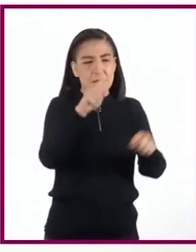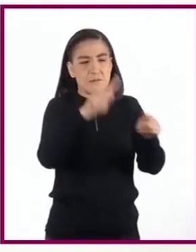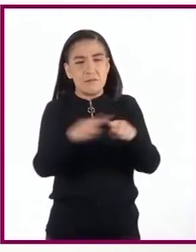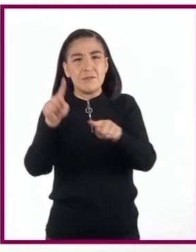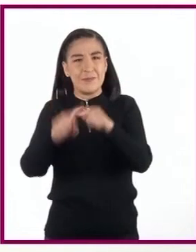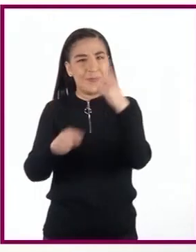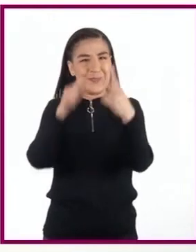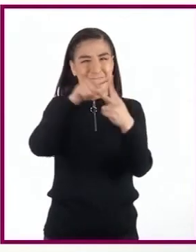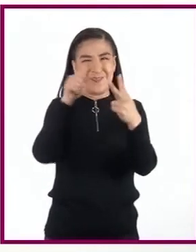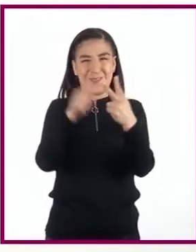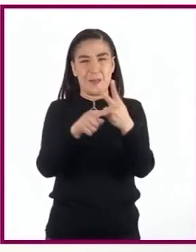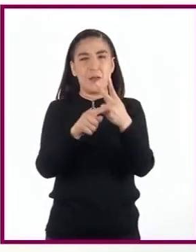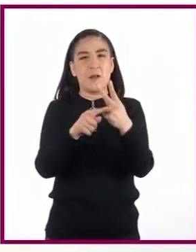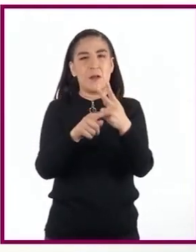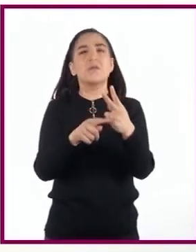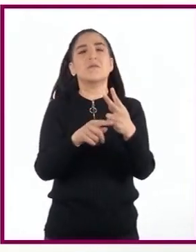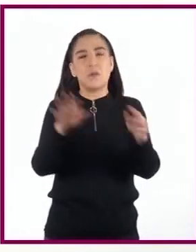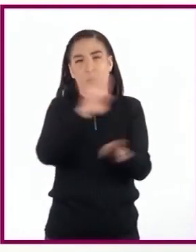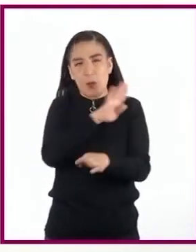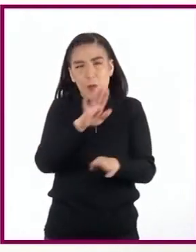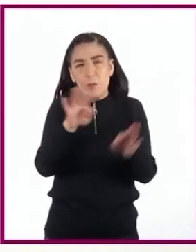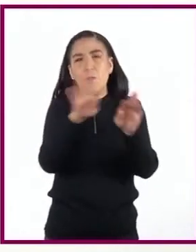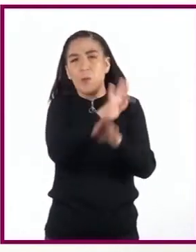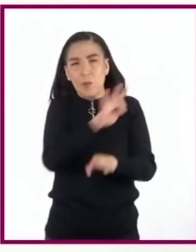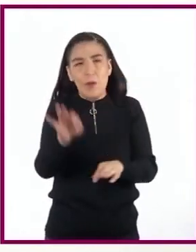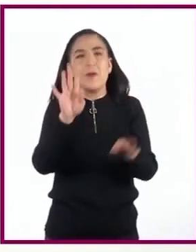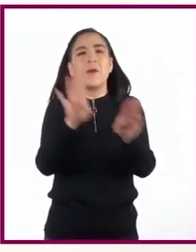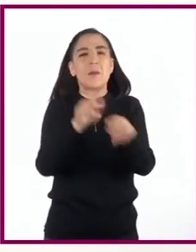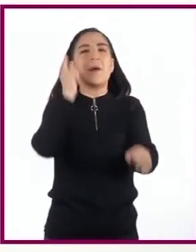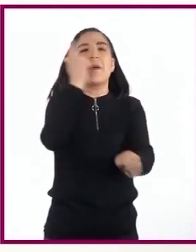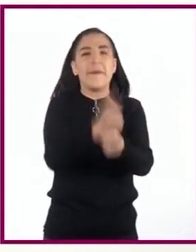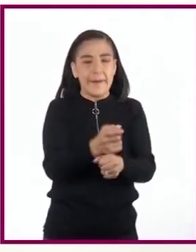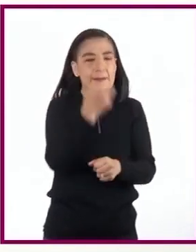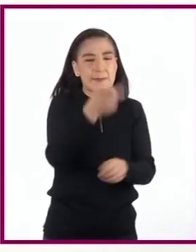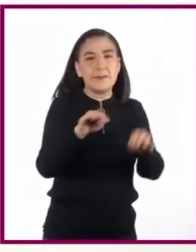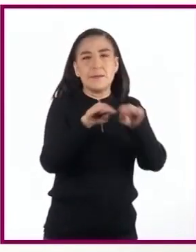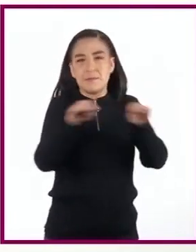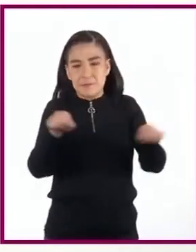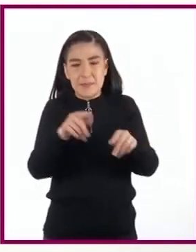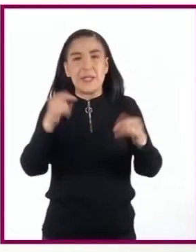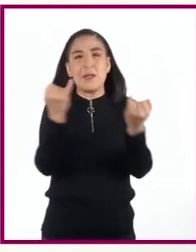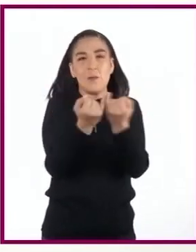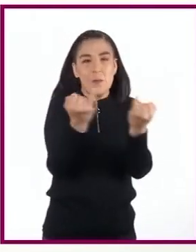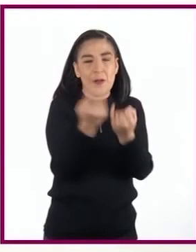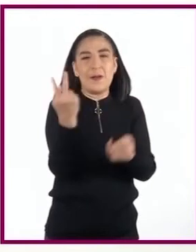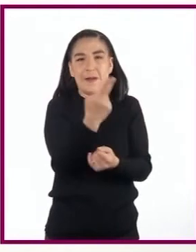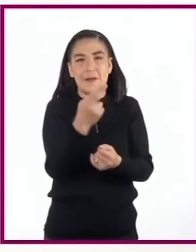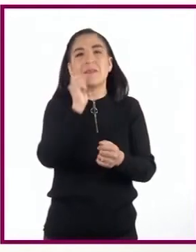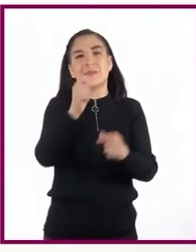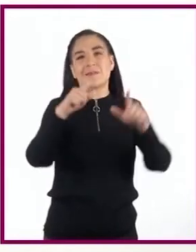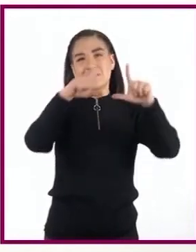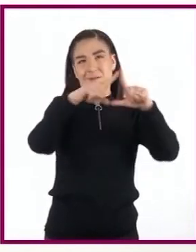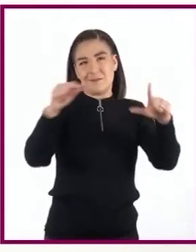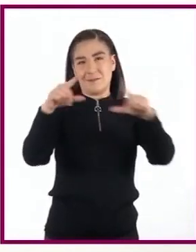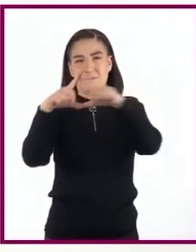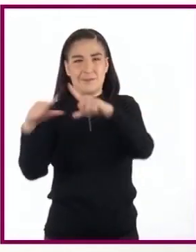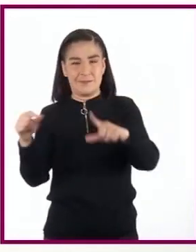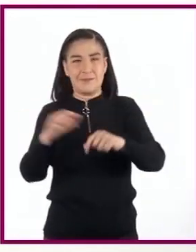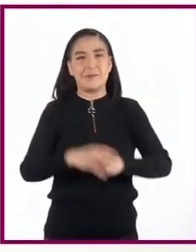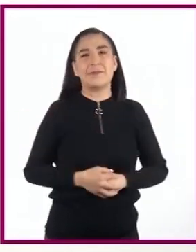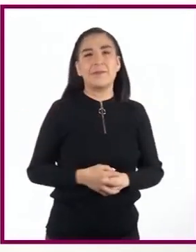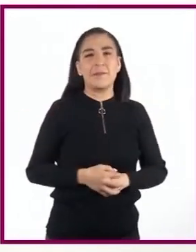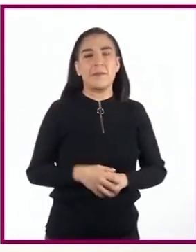hemos identificado las condiciones mínimas para determinar la congruencia entre dos triángulos.